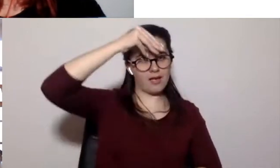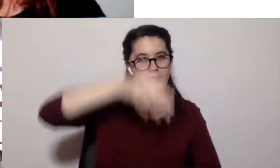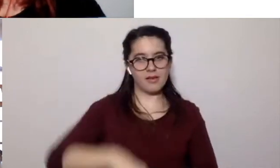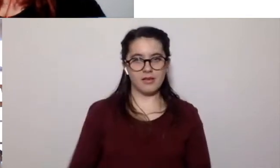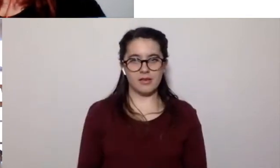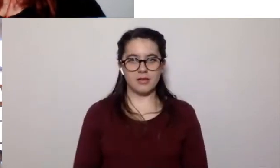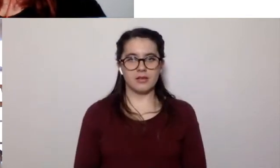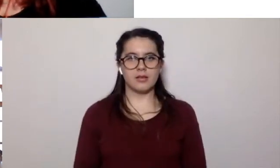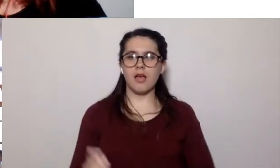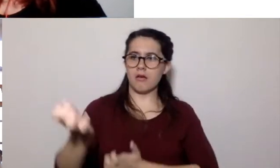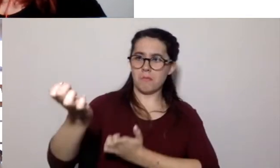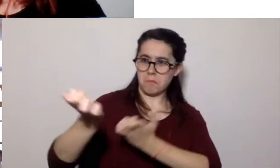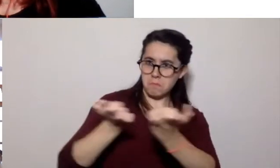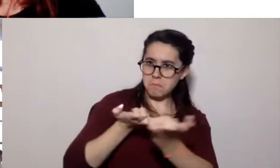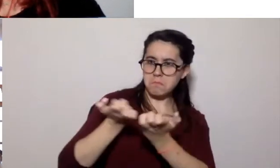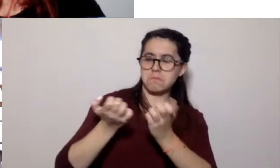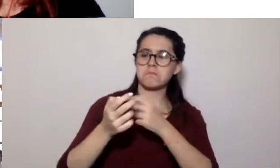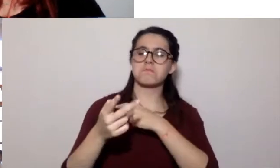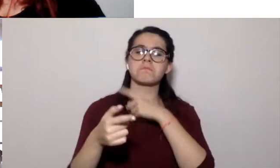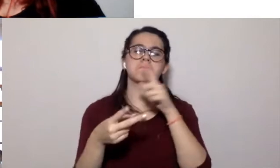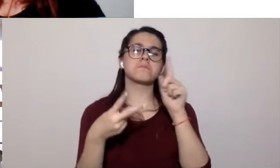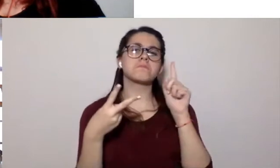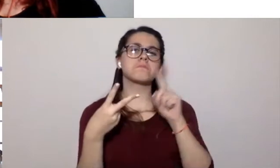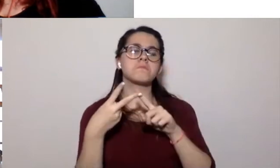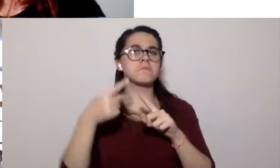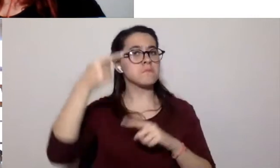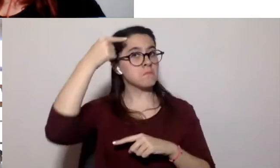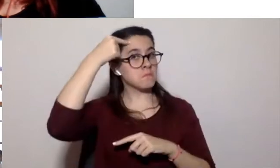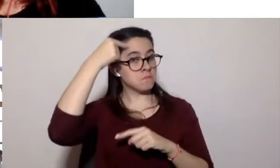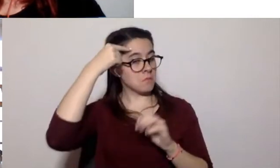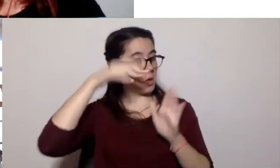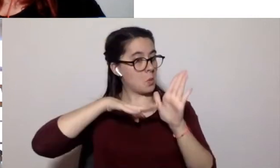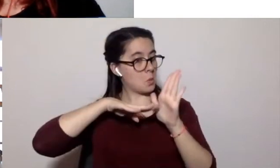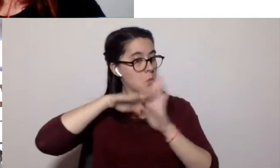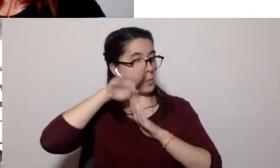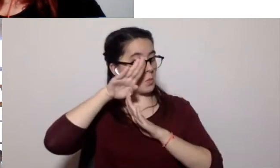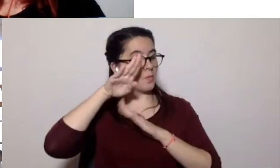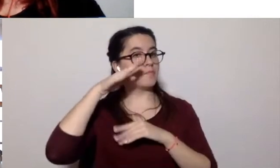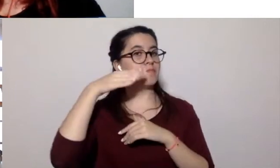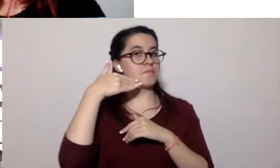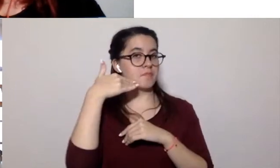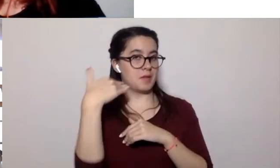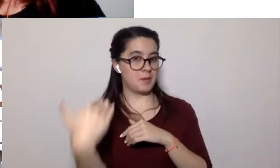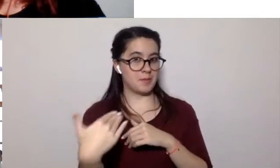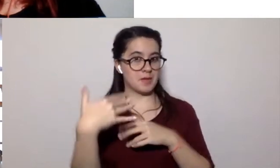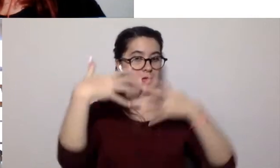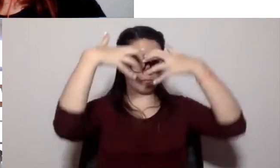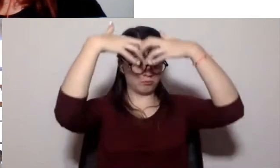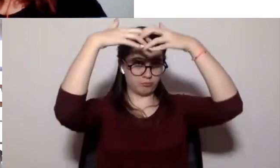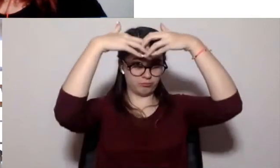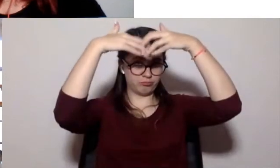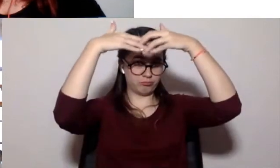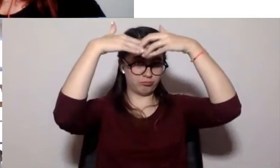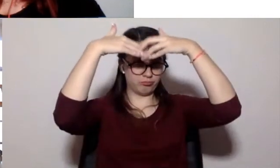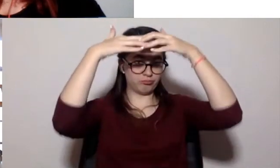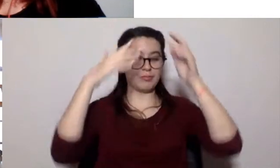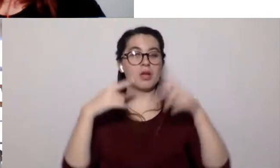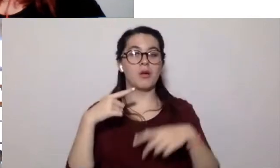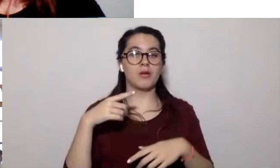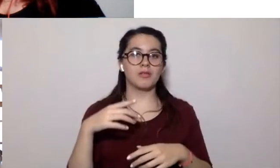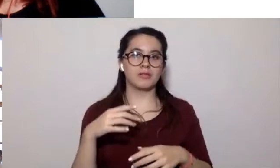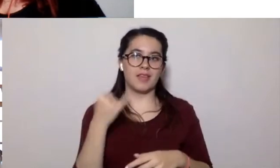ejercicio físico te ayuda a desarrollar capacidades mentales porque estás aprendiendo